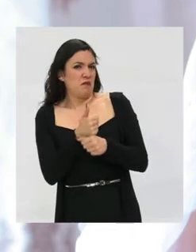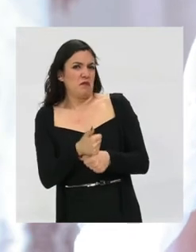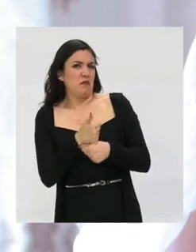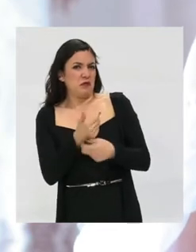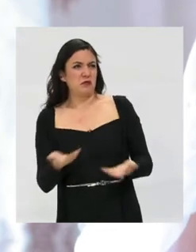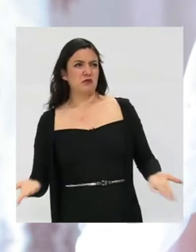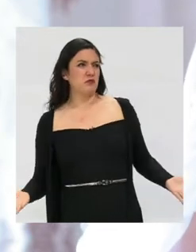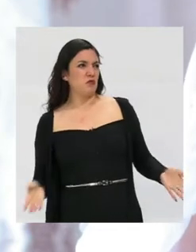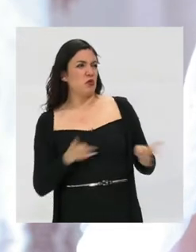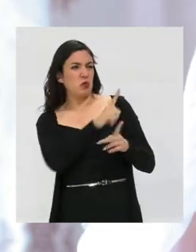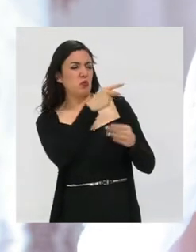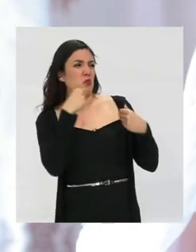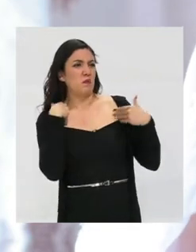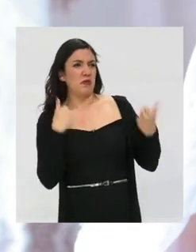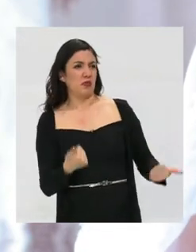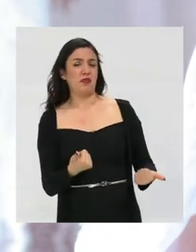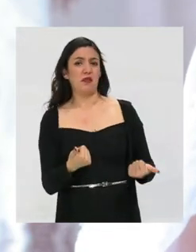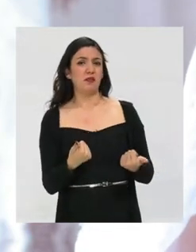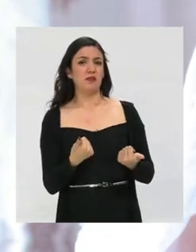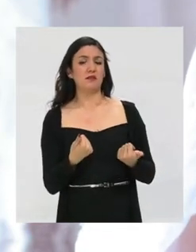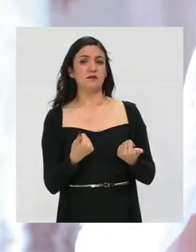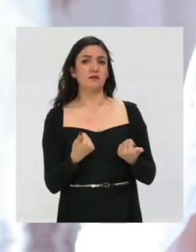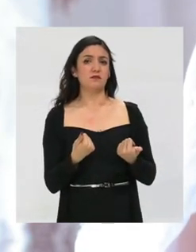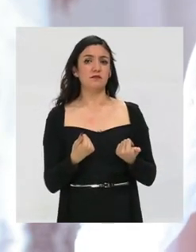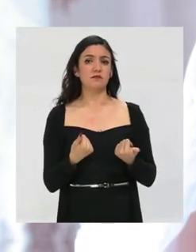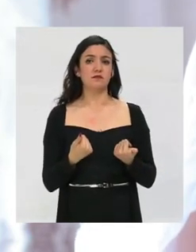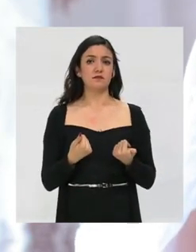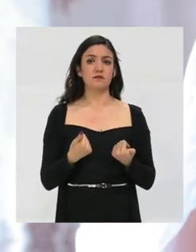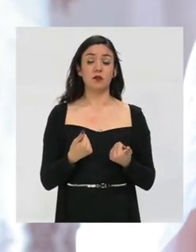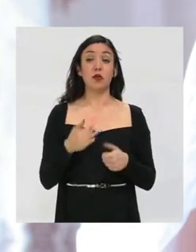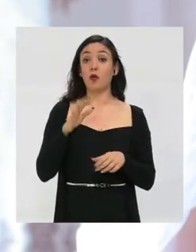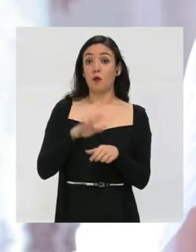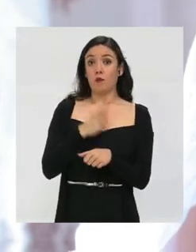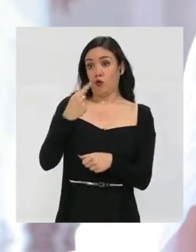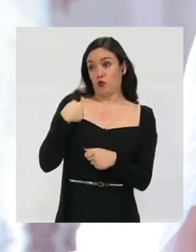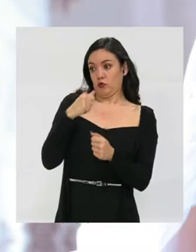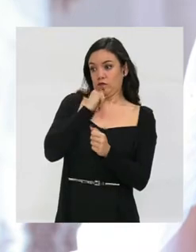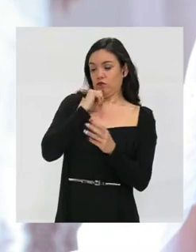¿Cómo sufren ellos al no consumir?